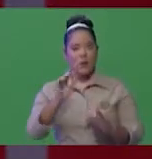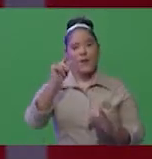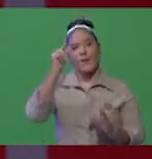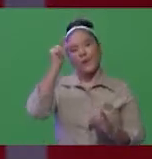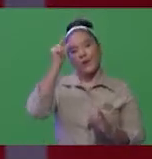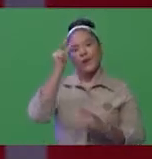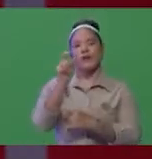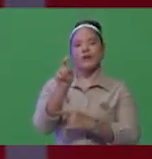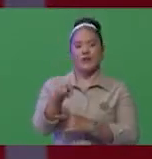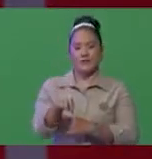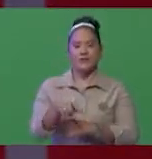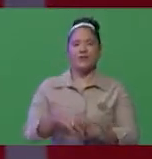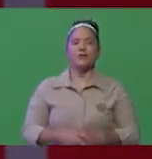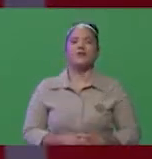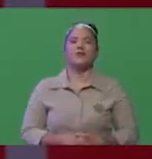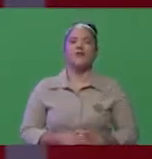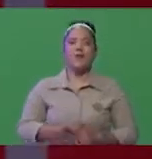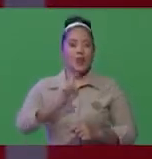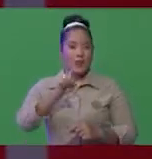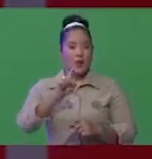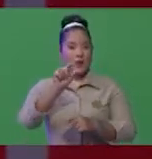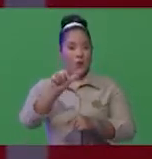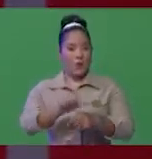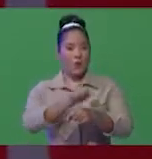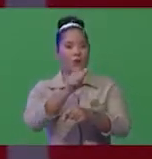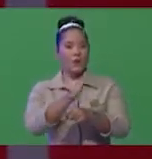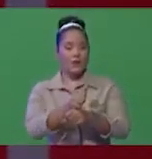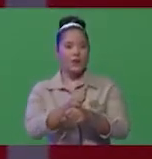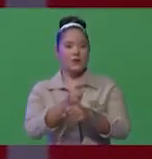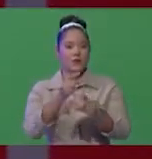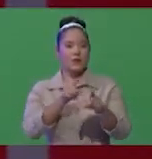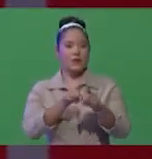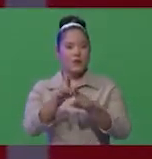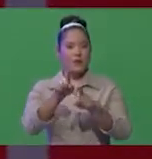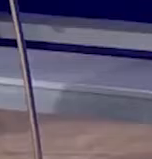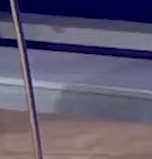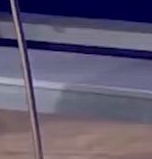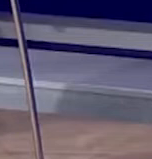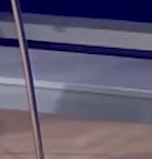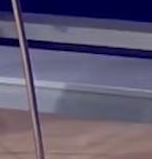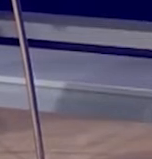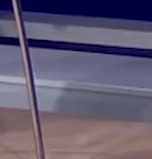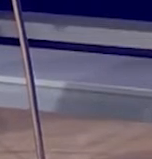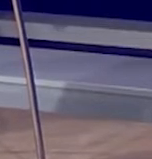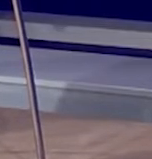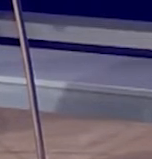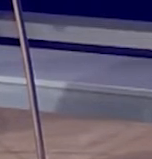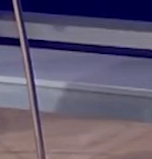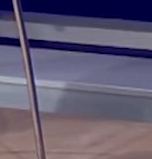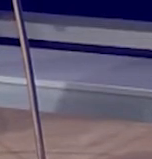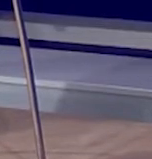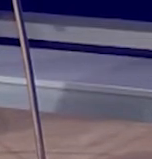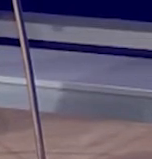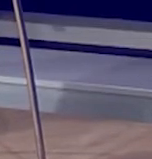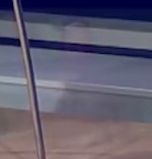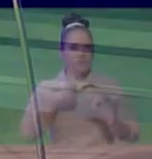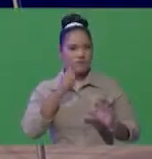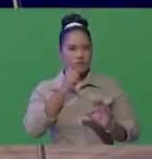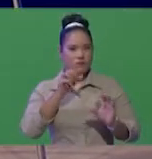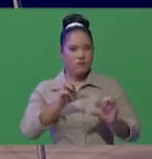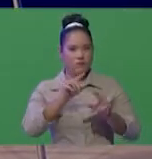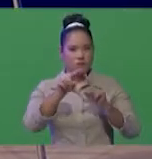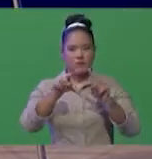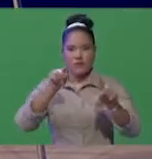como también tiene que asumir el compromiso de participar en todas las capacitaciones que nosotros hacemos y sobre todo hacer